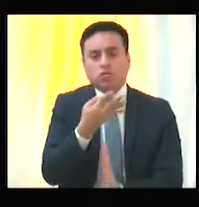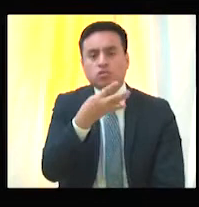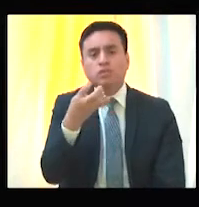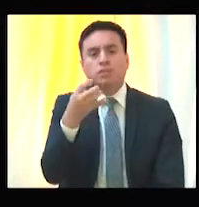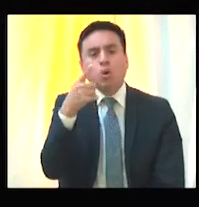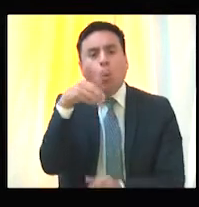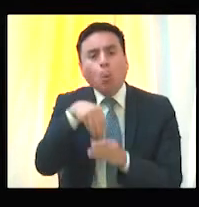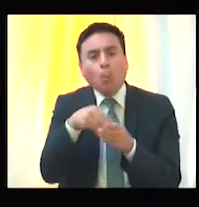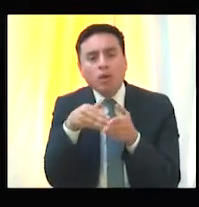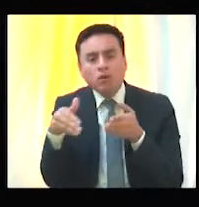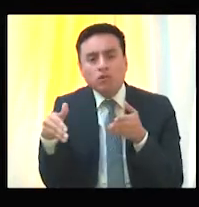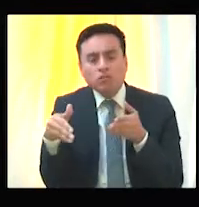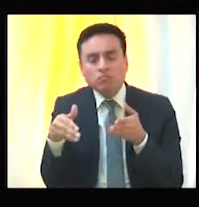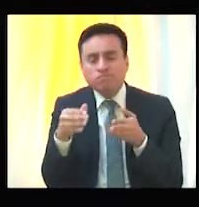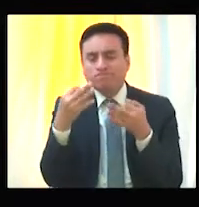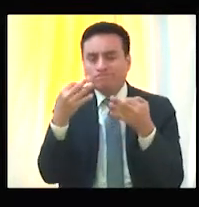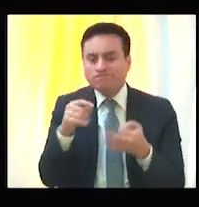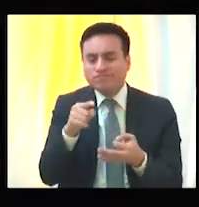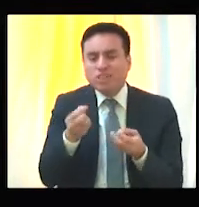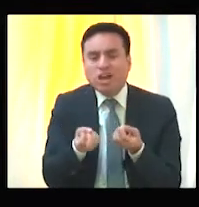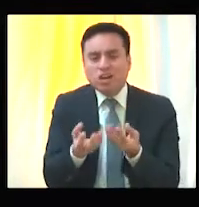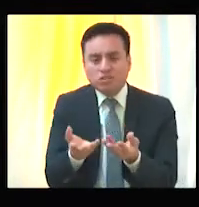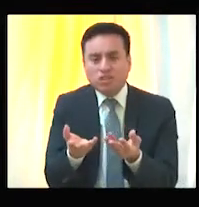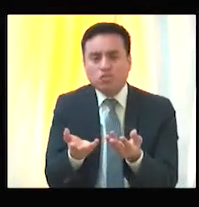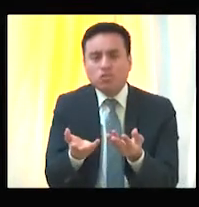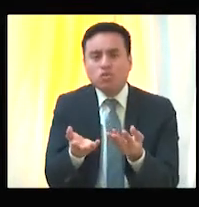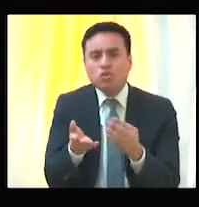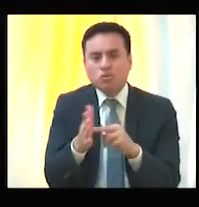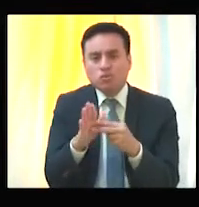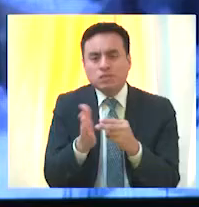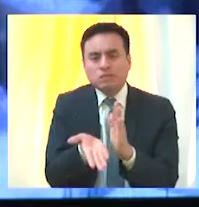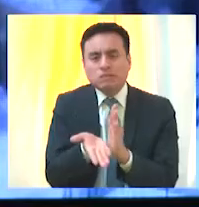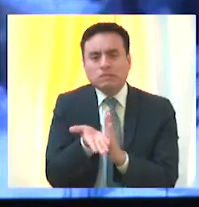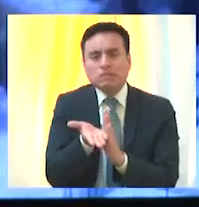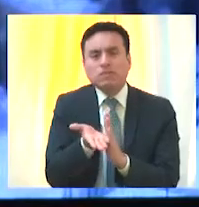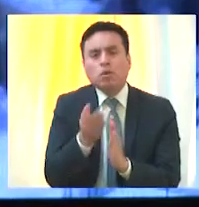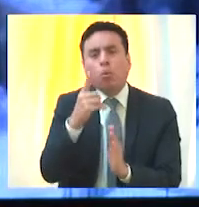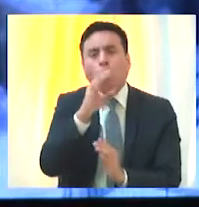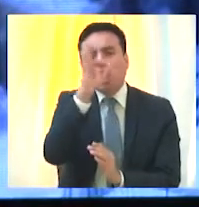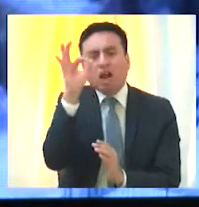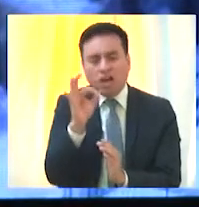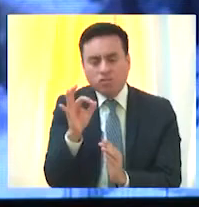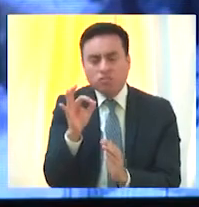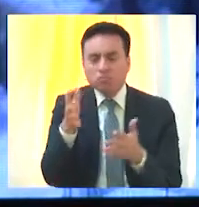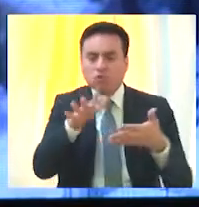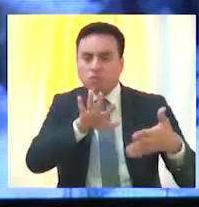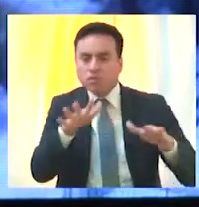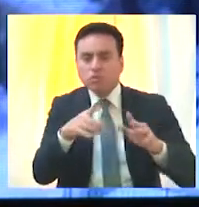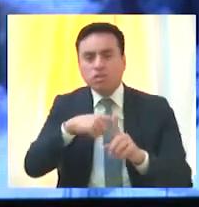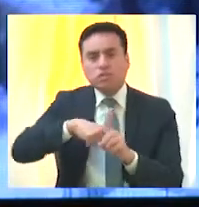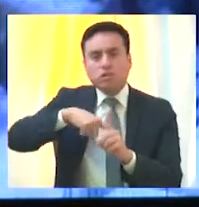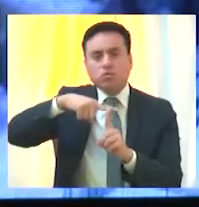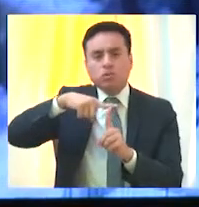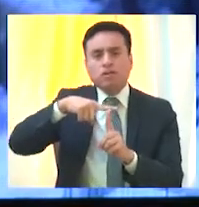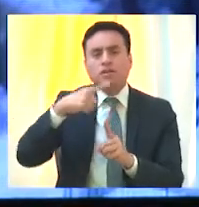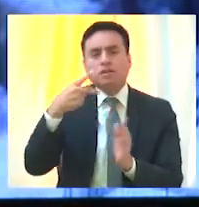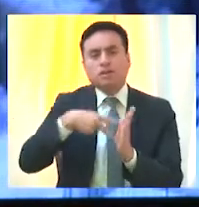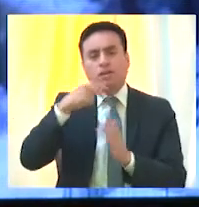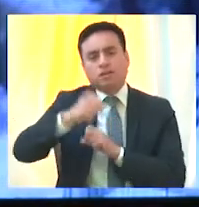millón la que inequívocamente han causado buena parte de ese incremento del orden de un grado de promedio de temperatura en el siglo